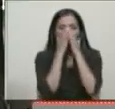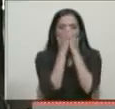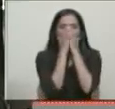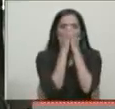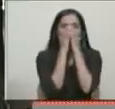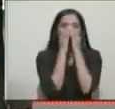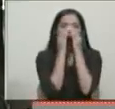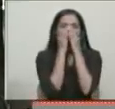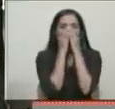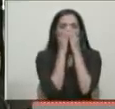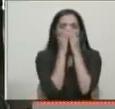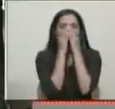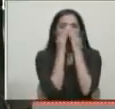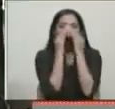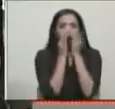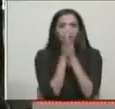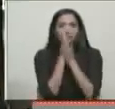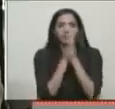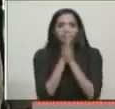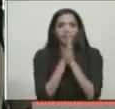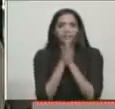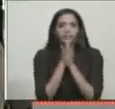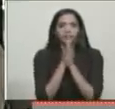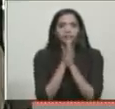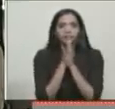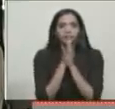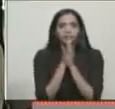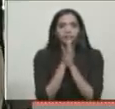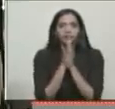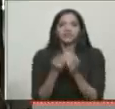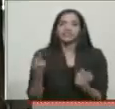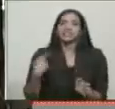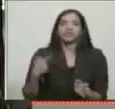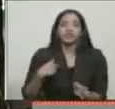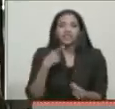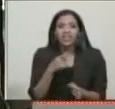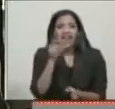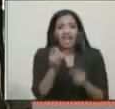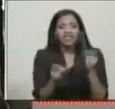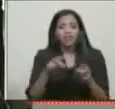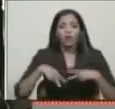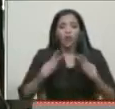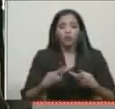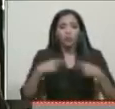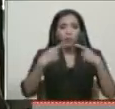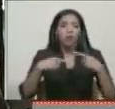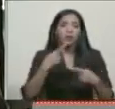tengo que decirlo, ya lo está llamando la gente de Voluntad Popular para decirle, hermano,